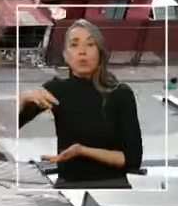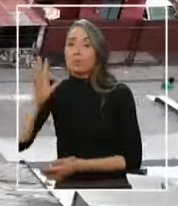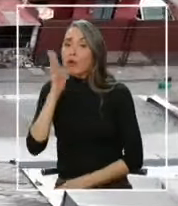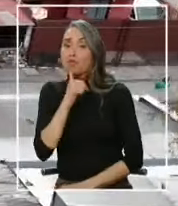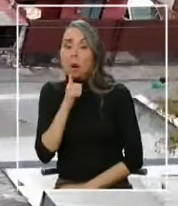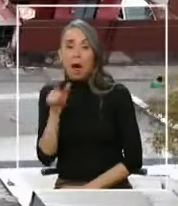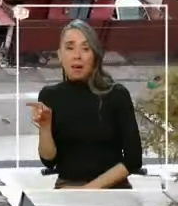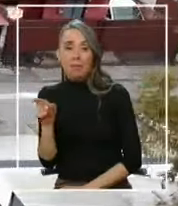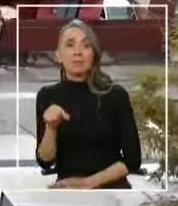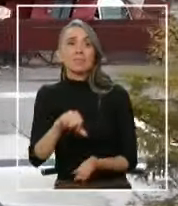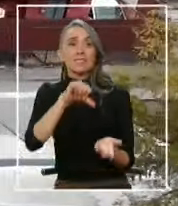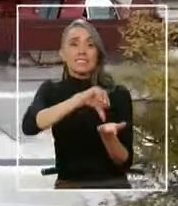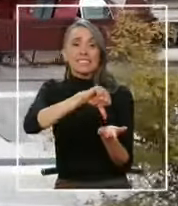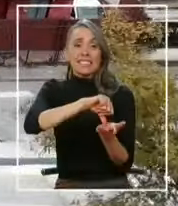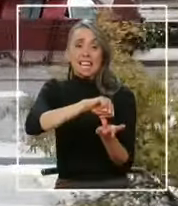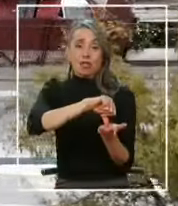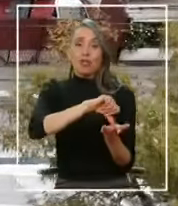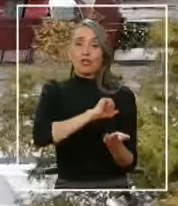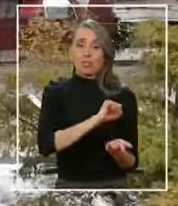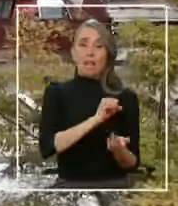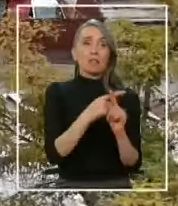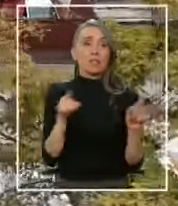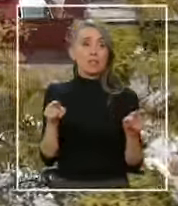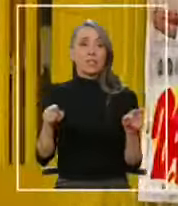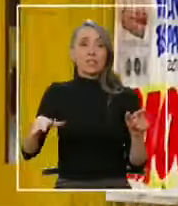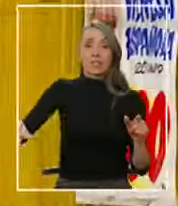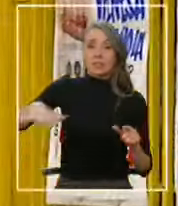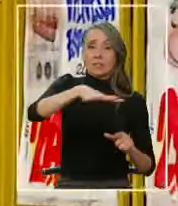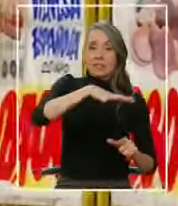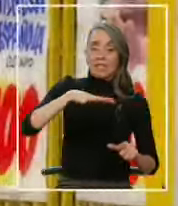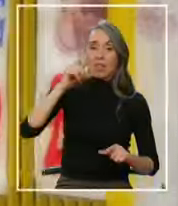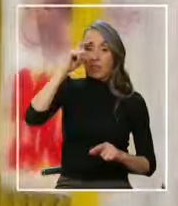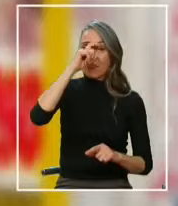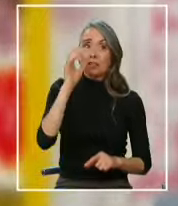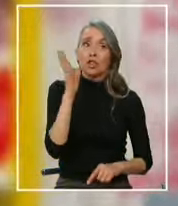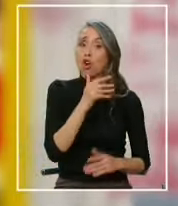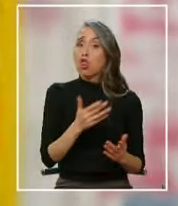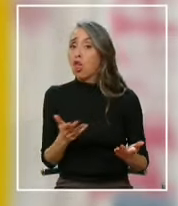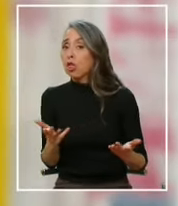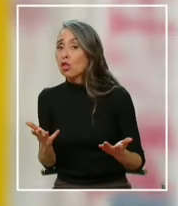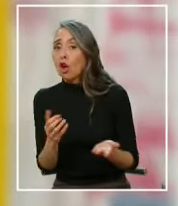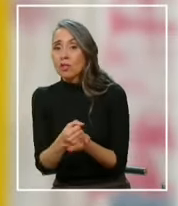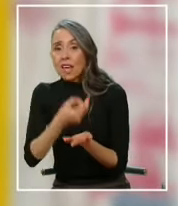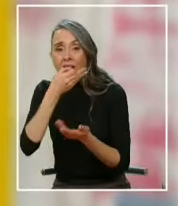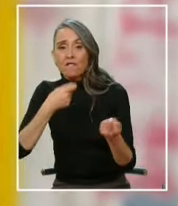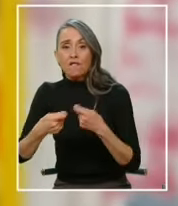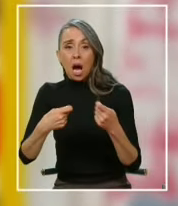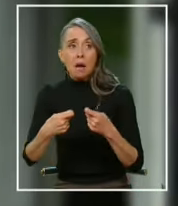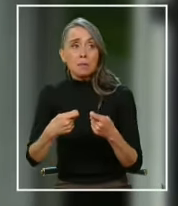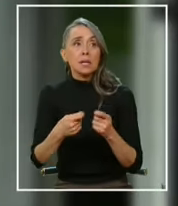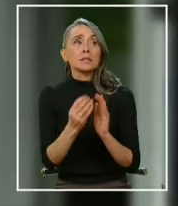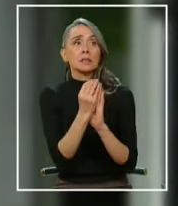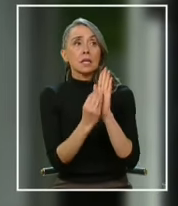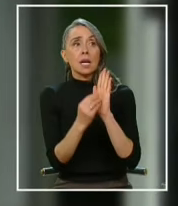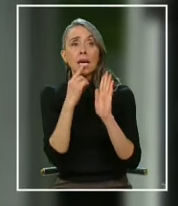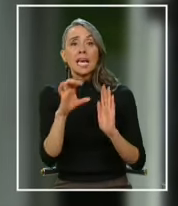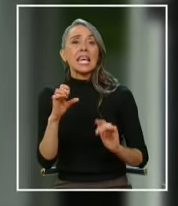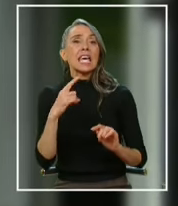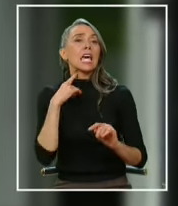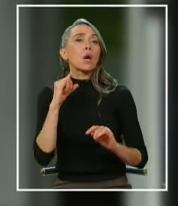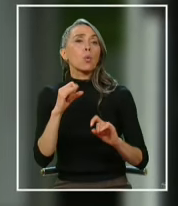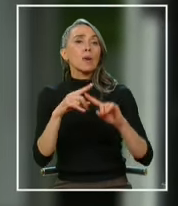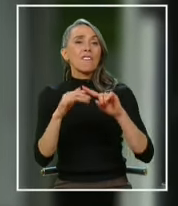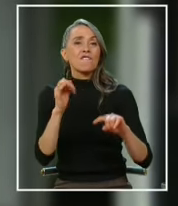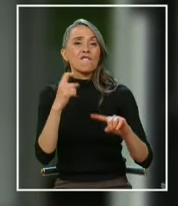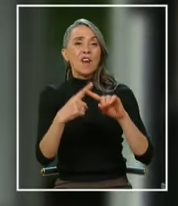comparación al centro de la capital, en esta zona es mucho más difícil encontrar una farmacia. Así lo determinó Equifax a través